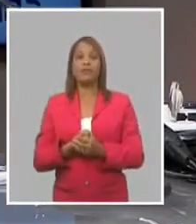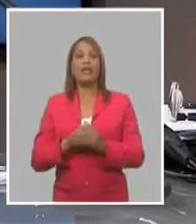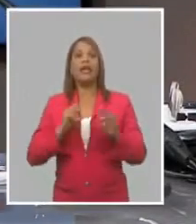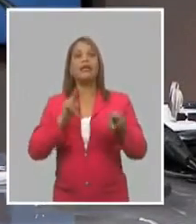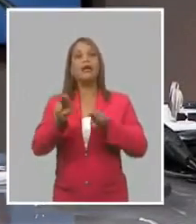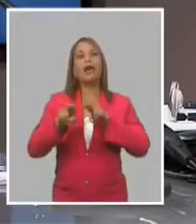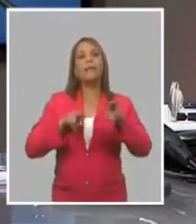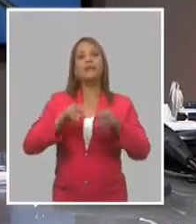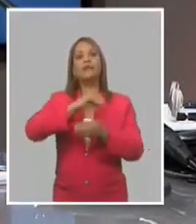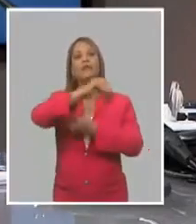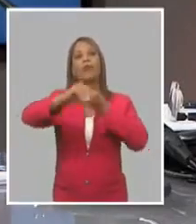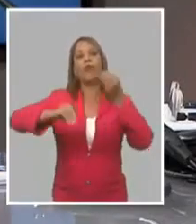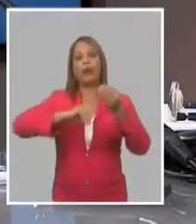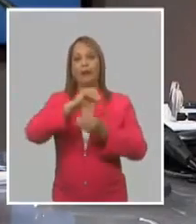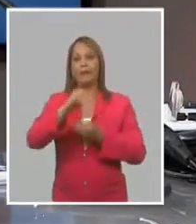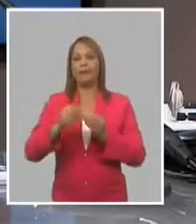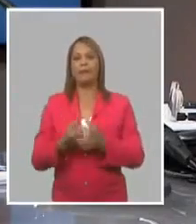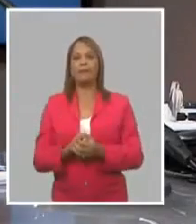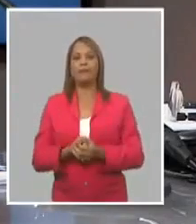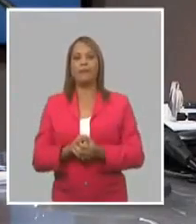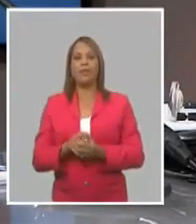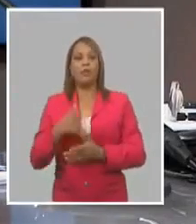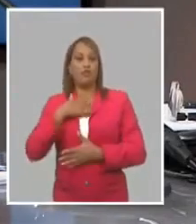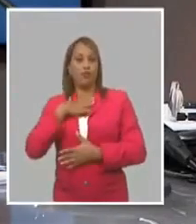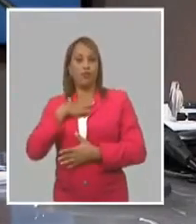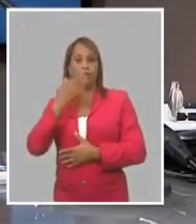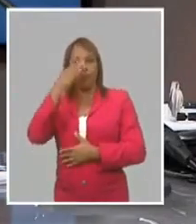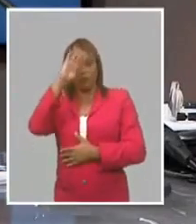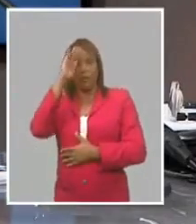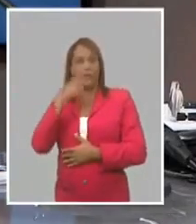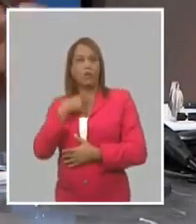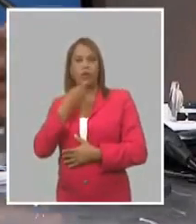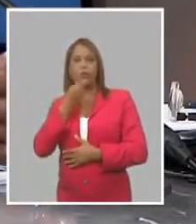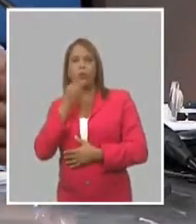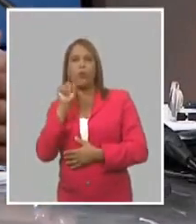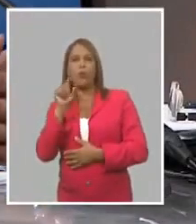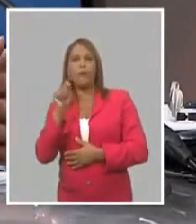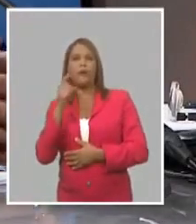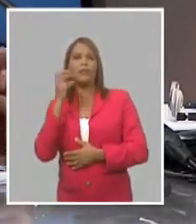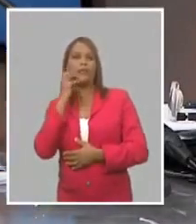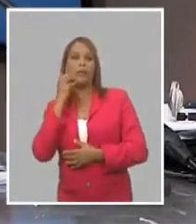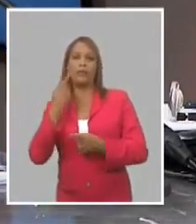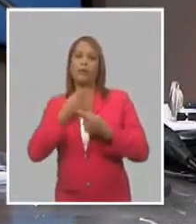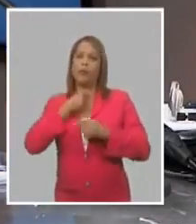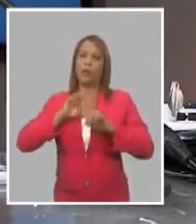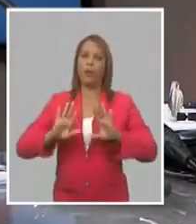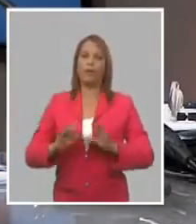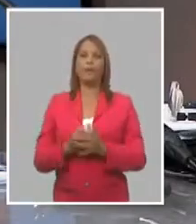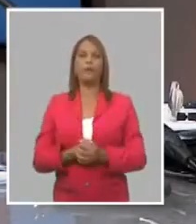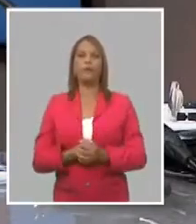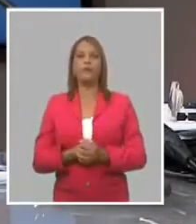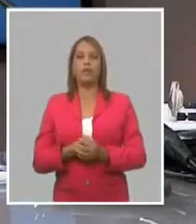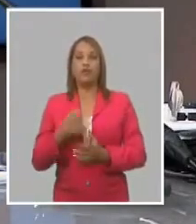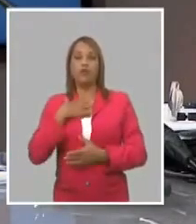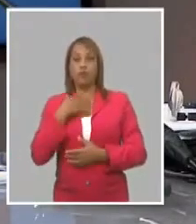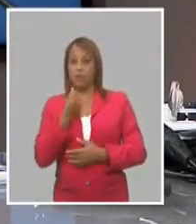administrativas. Porque tú tienes peso, pero alguien te tiene que decir que puedes comprar cemento. Tú tienes